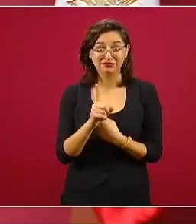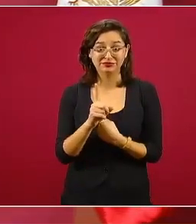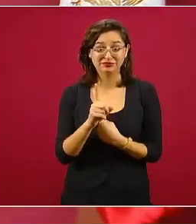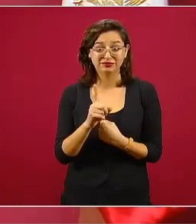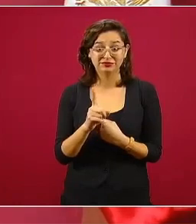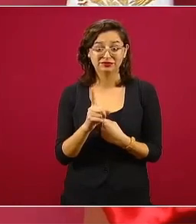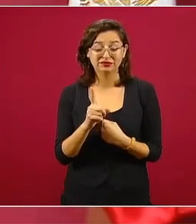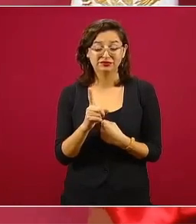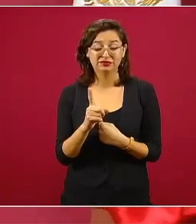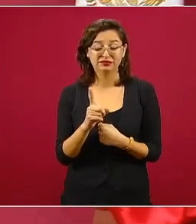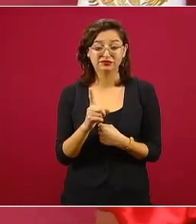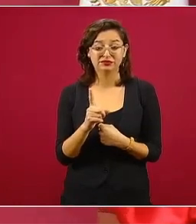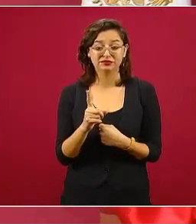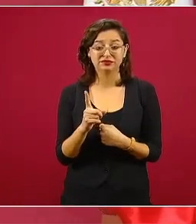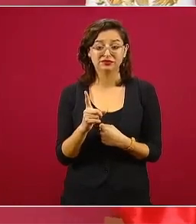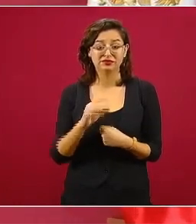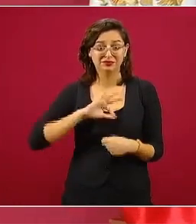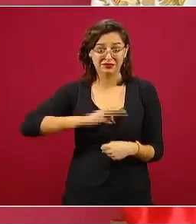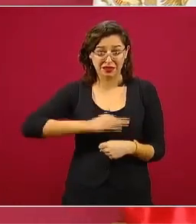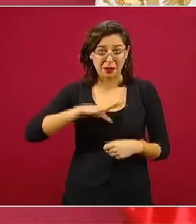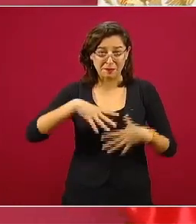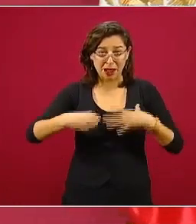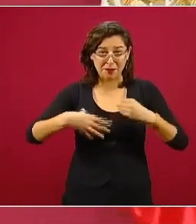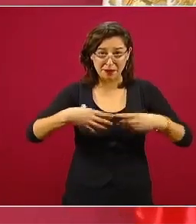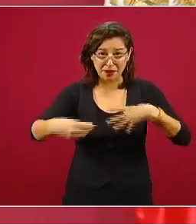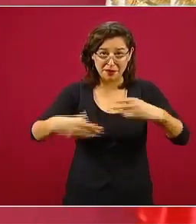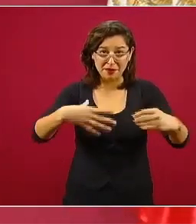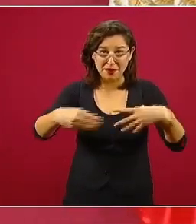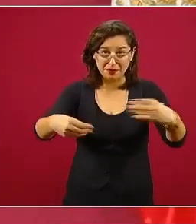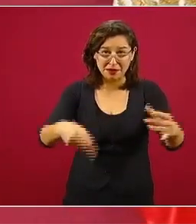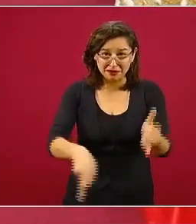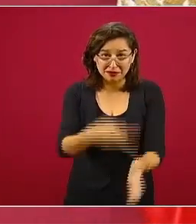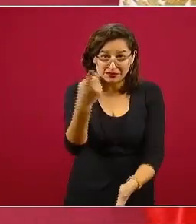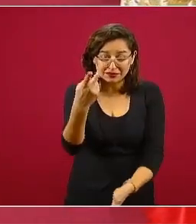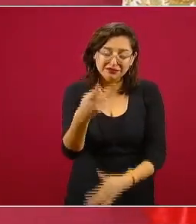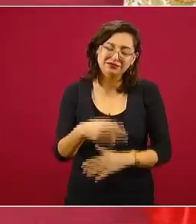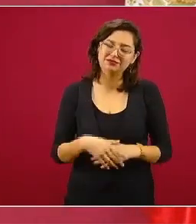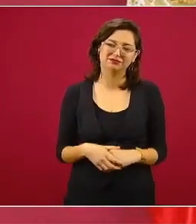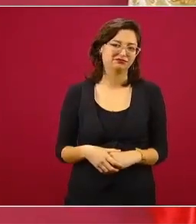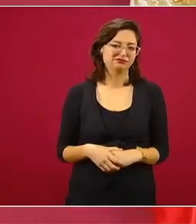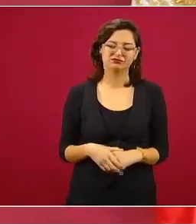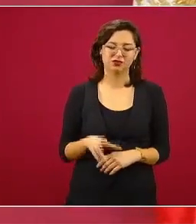reactivar la pandemia.